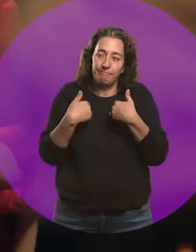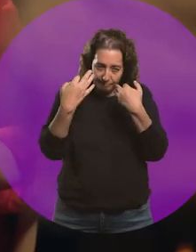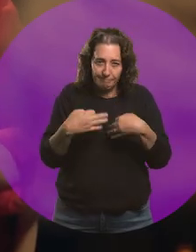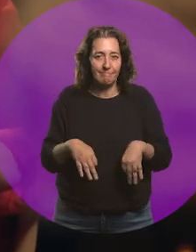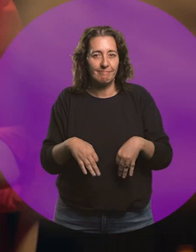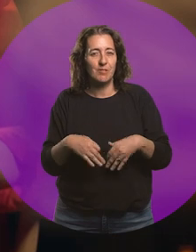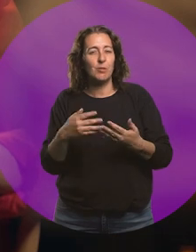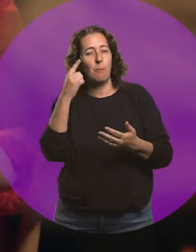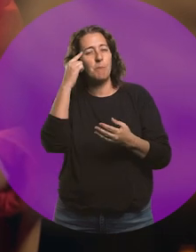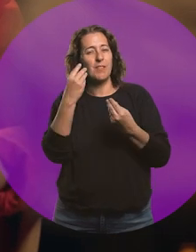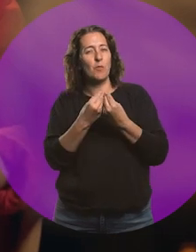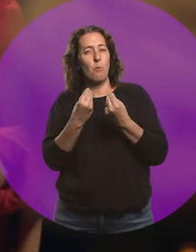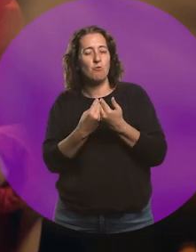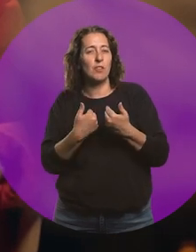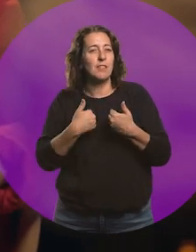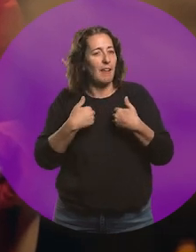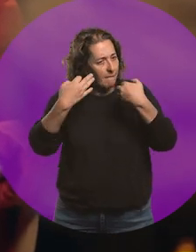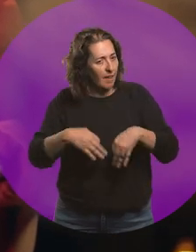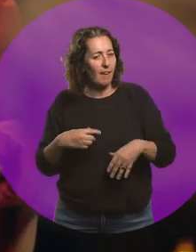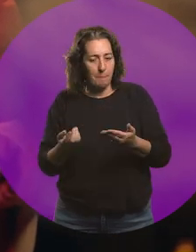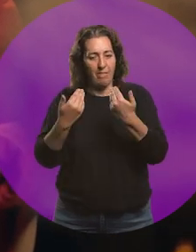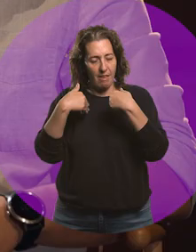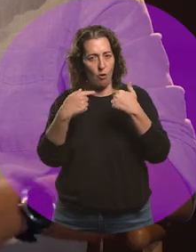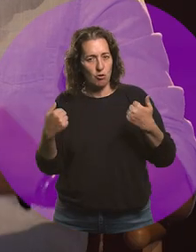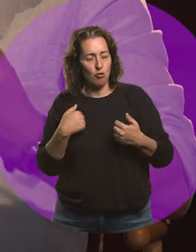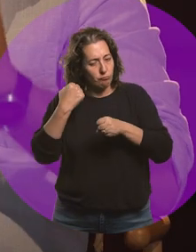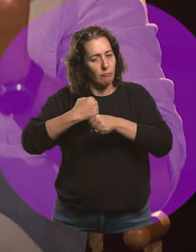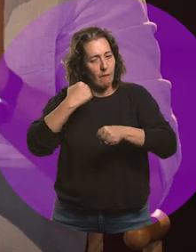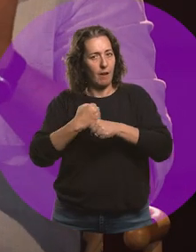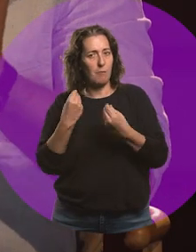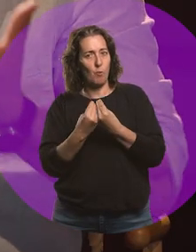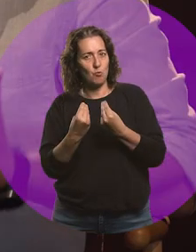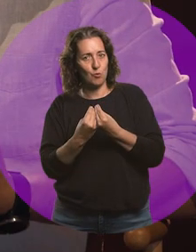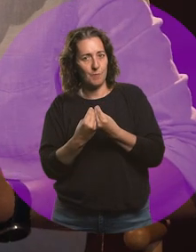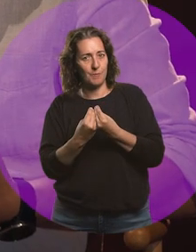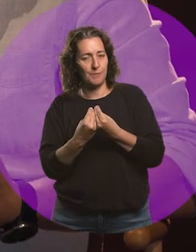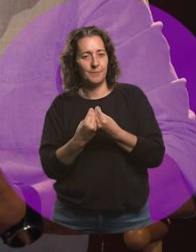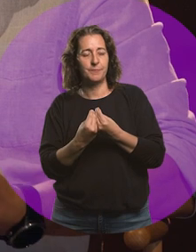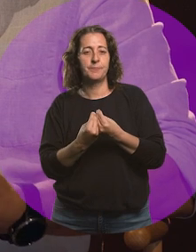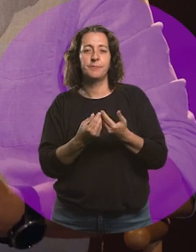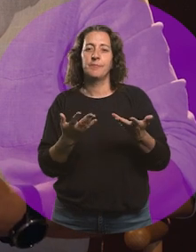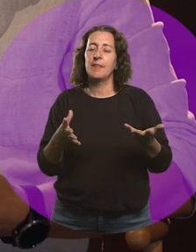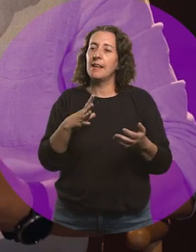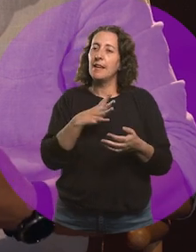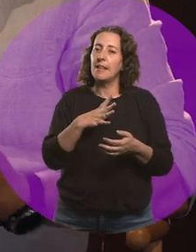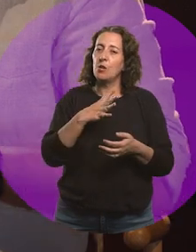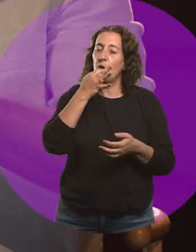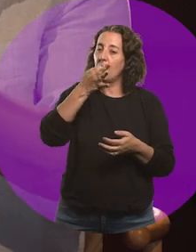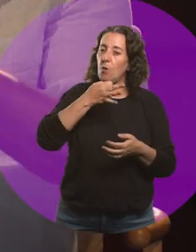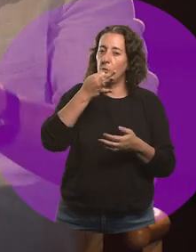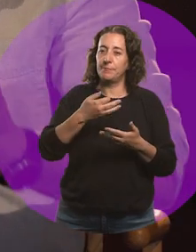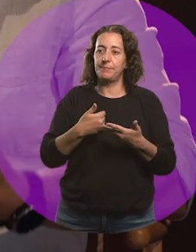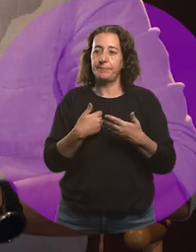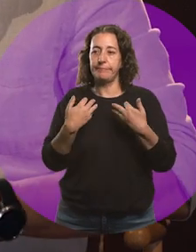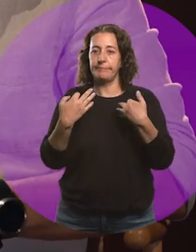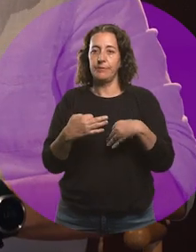mucho como en eso. Últimamente estoy pensando como mucho en eso, ¿no? Hay algo en el discurso que uno tiene de bueno, no, me